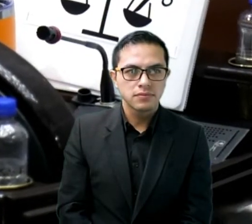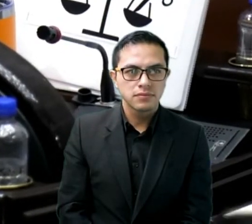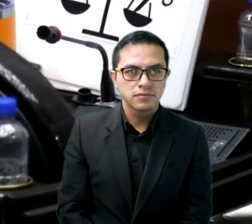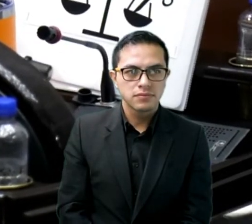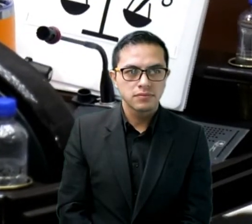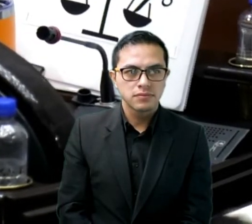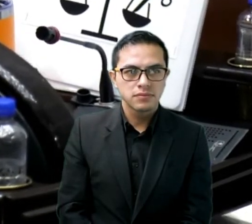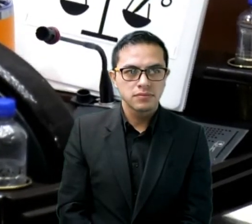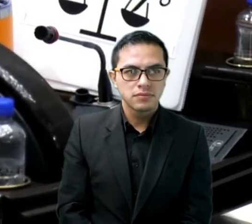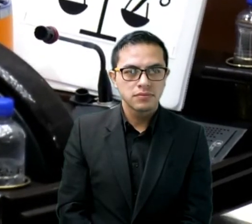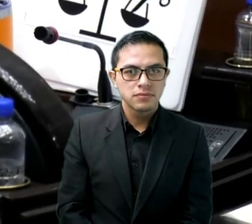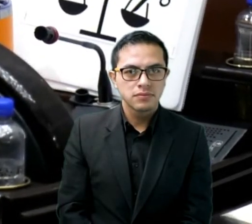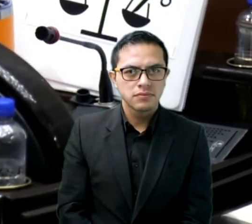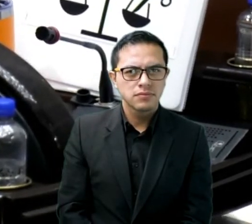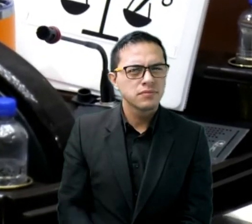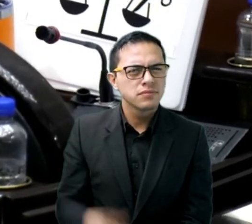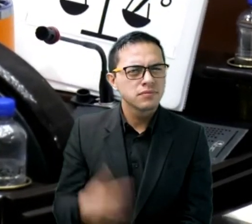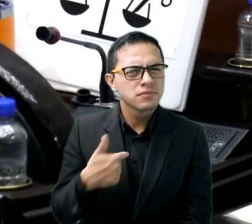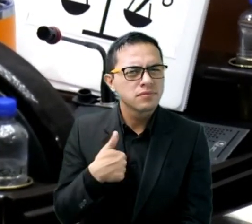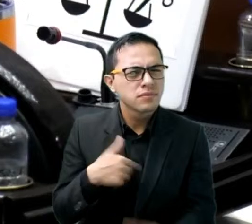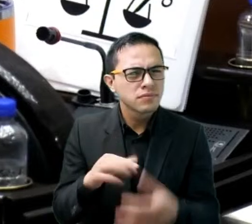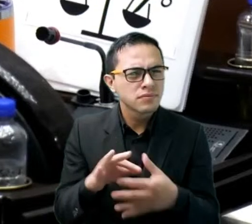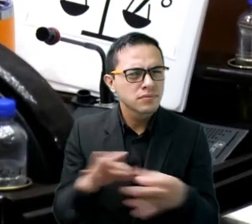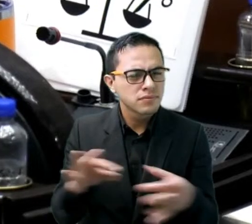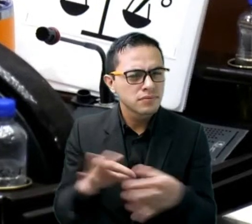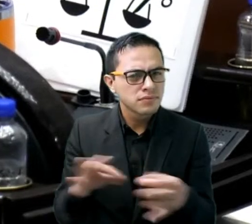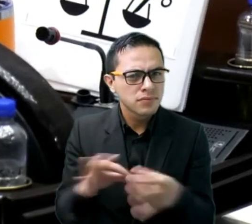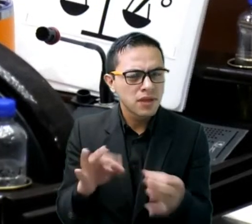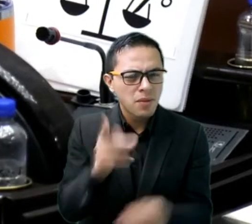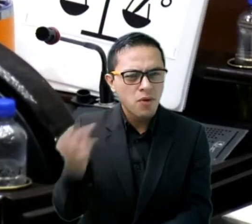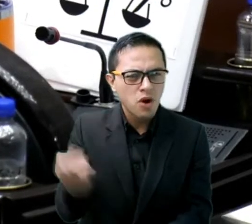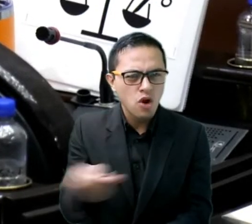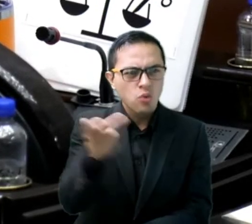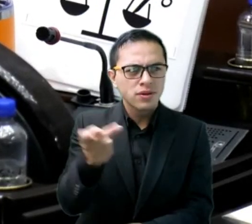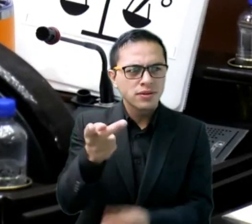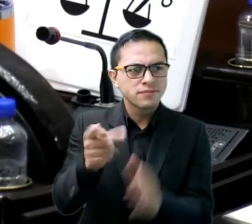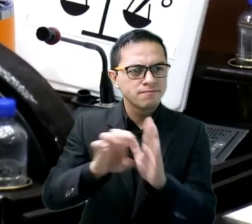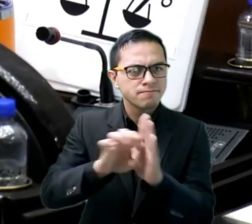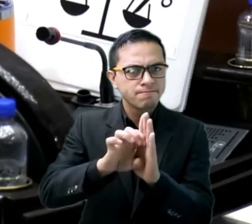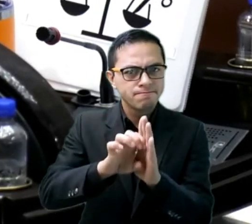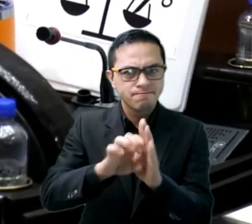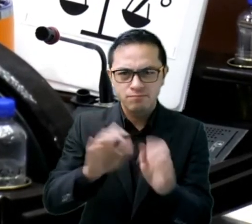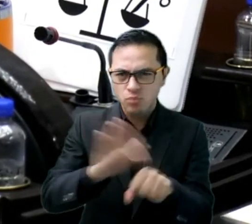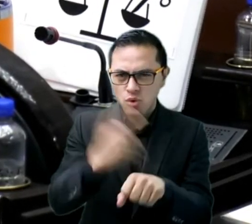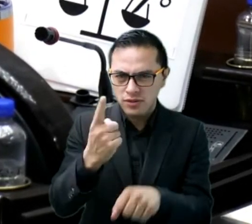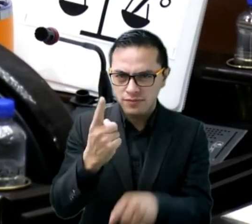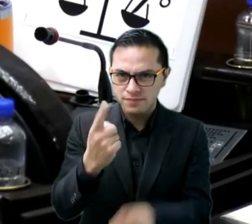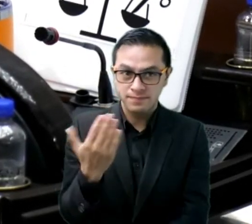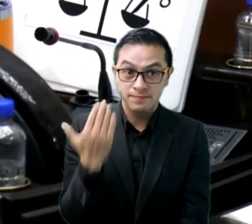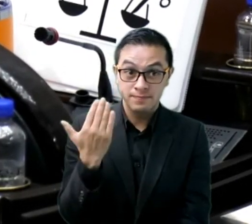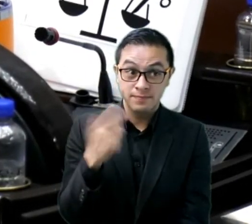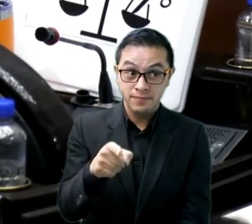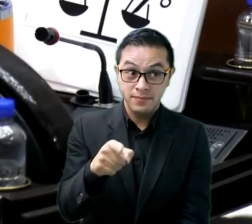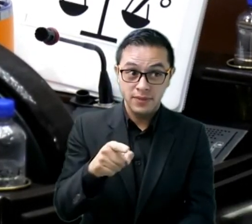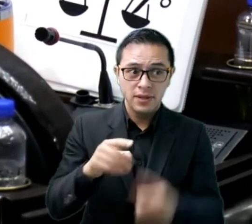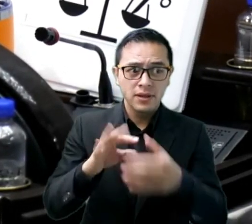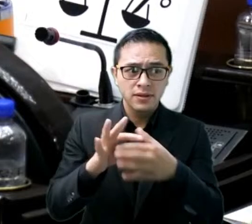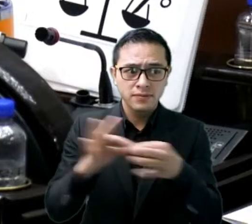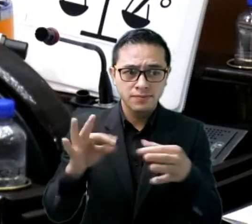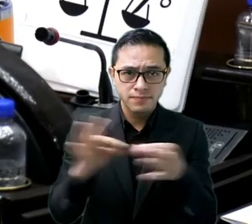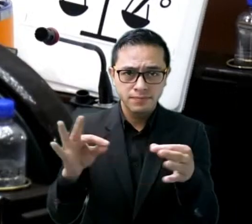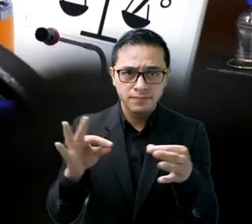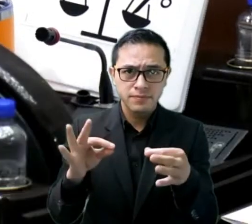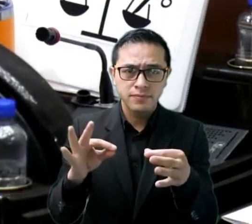Voy a argumentar por qué la siguiente pregunta. Acaba de hacer referente a los datos